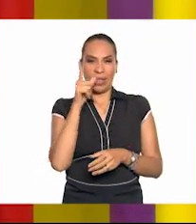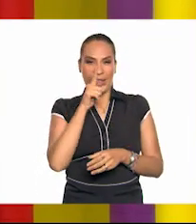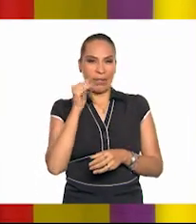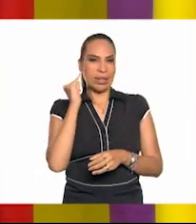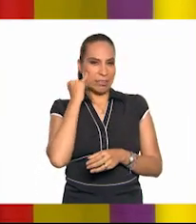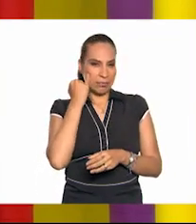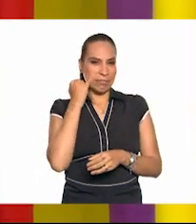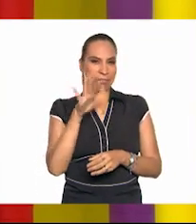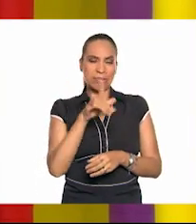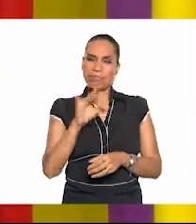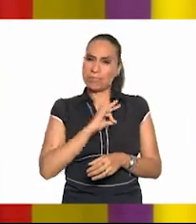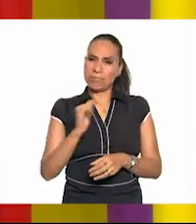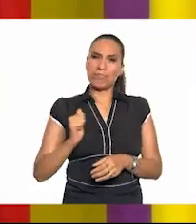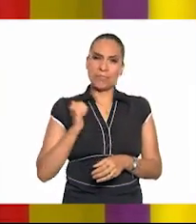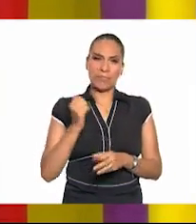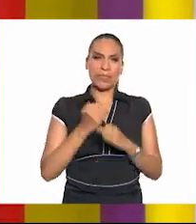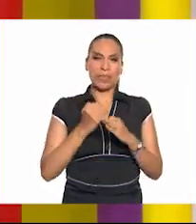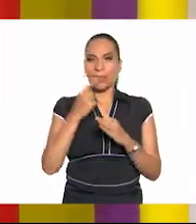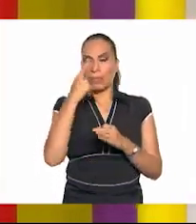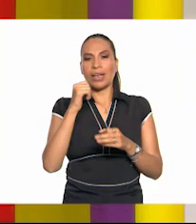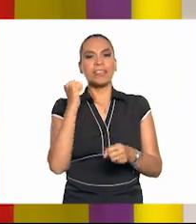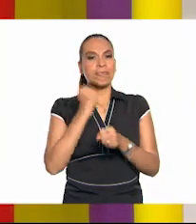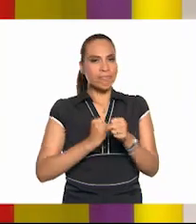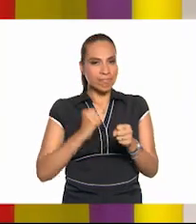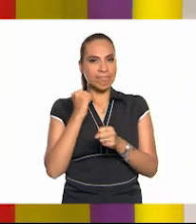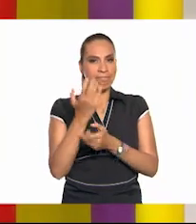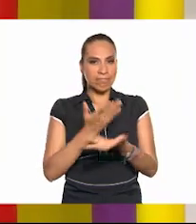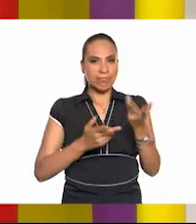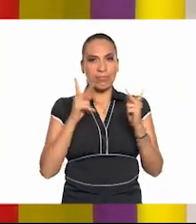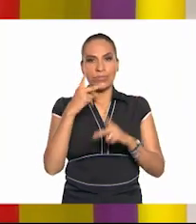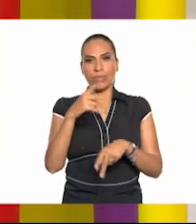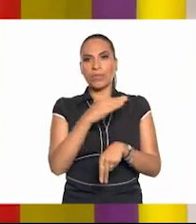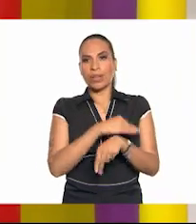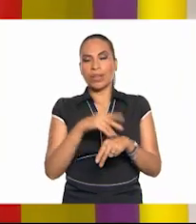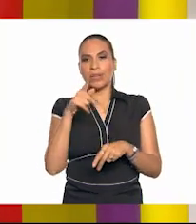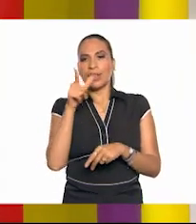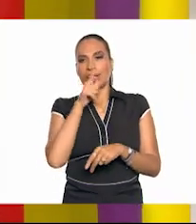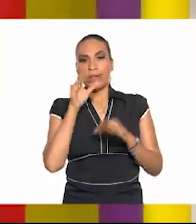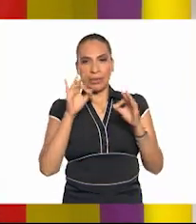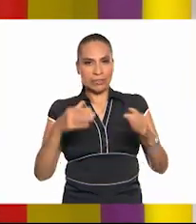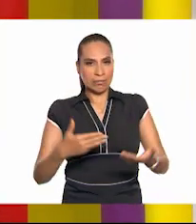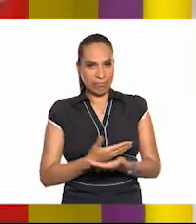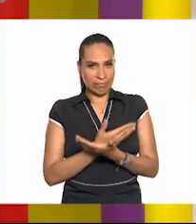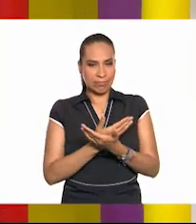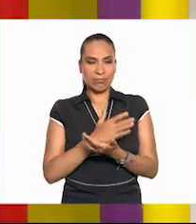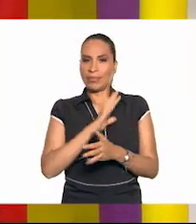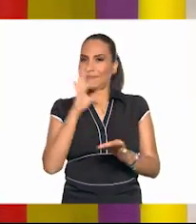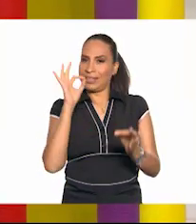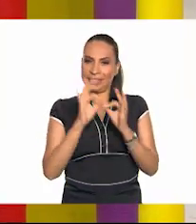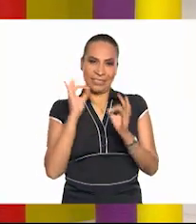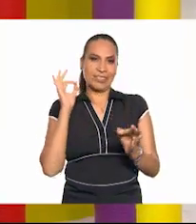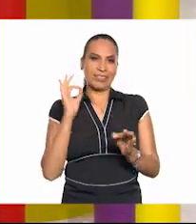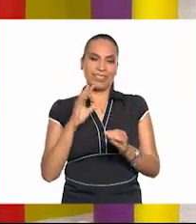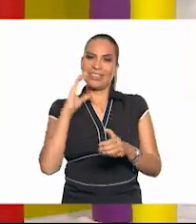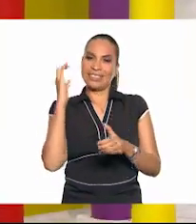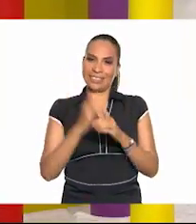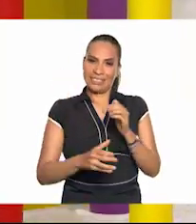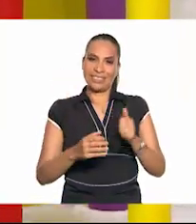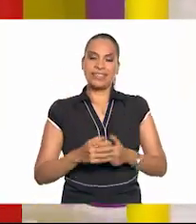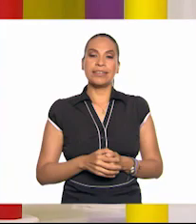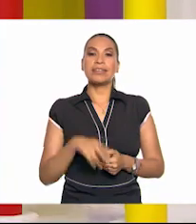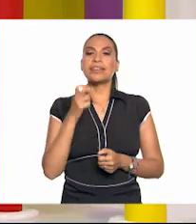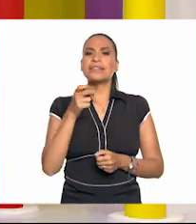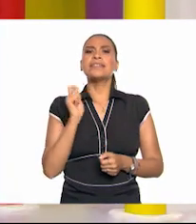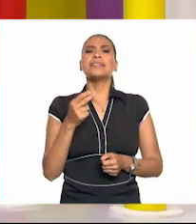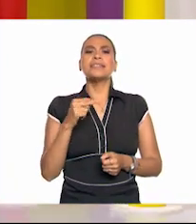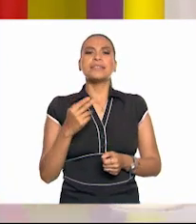lengua indígena, aprovecha también este momento para practicarla y platica con tu familia en tu lengua materna. ¡Listo! Terminamos.